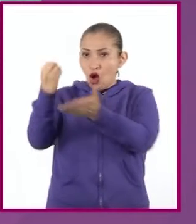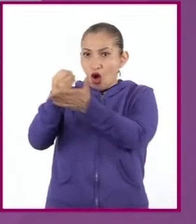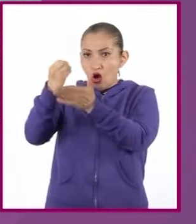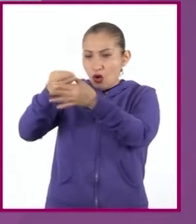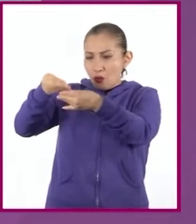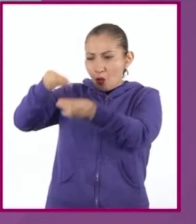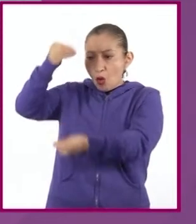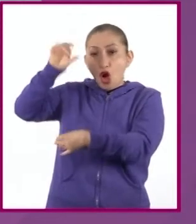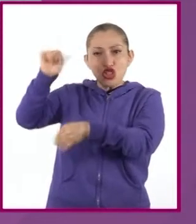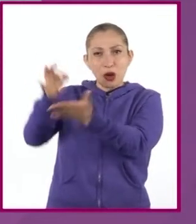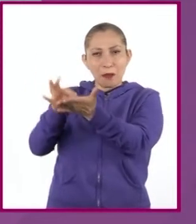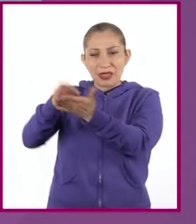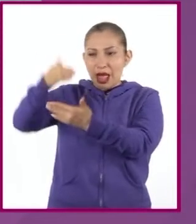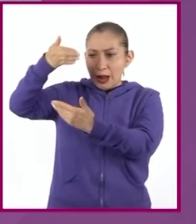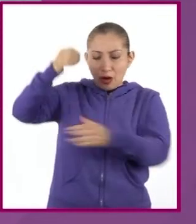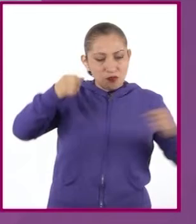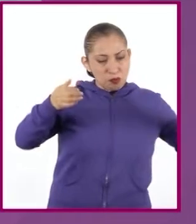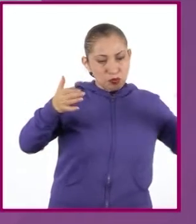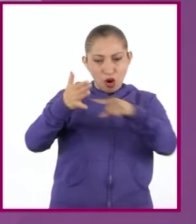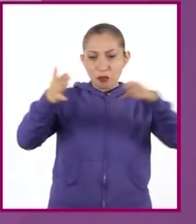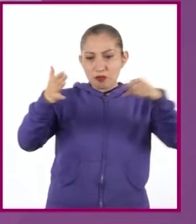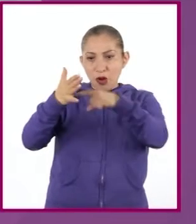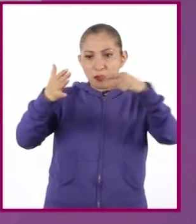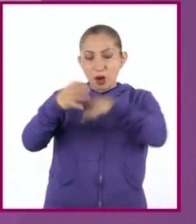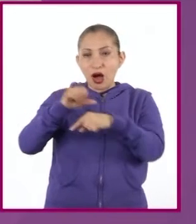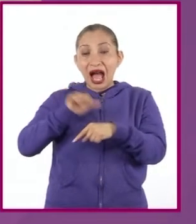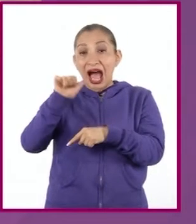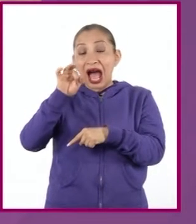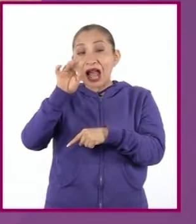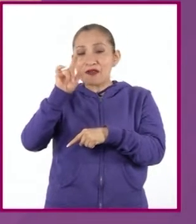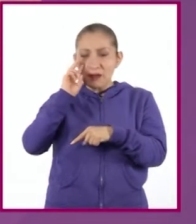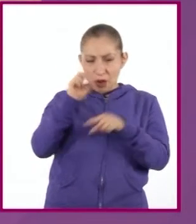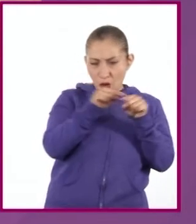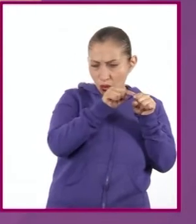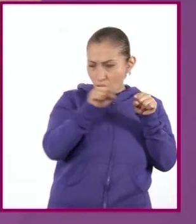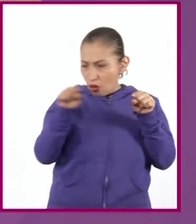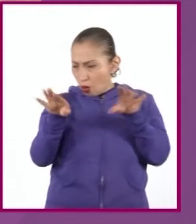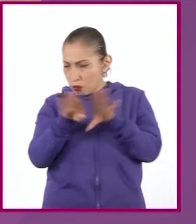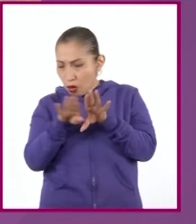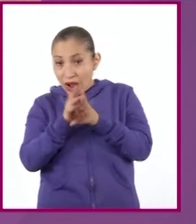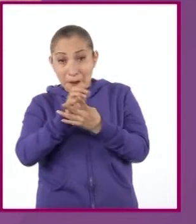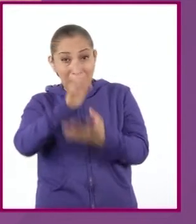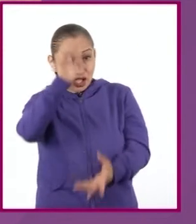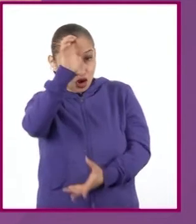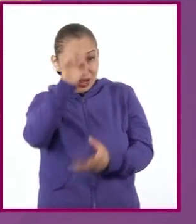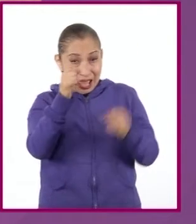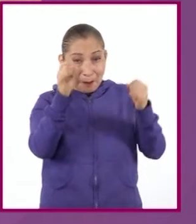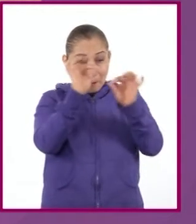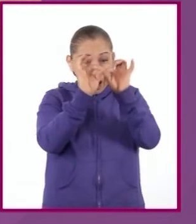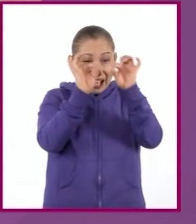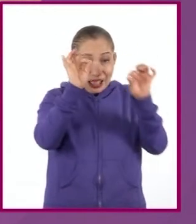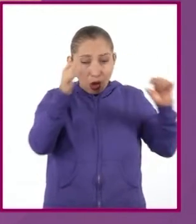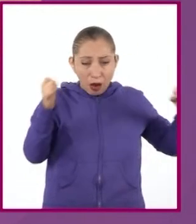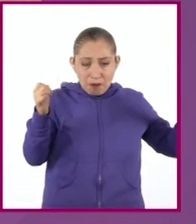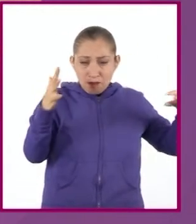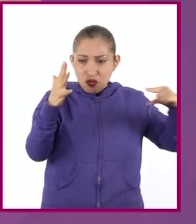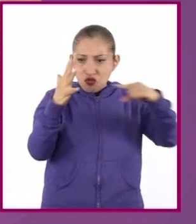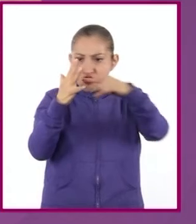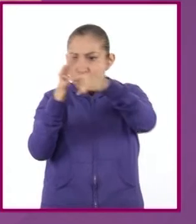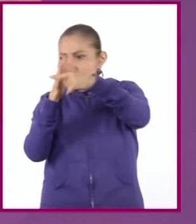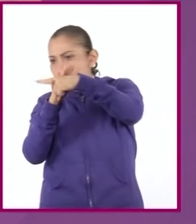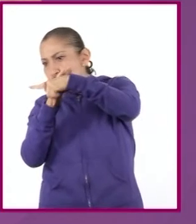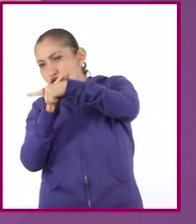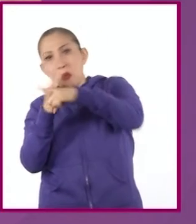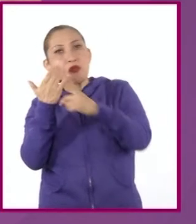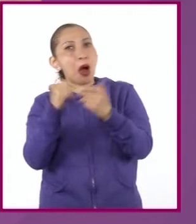de otros metales con partículas alfa y observó su trayectoria. La mayor parte de las partículas atravesaban las laminillas